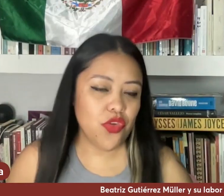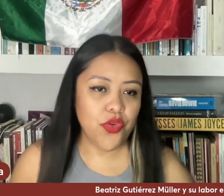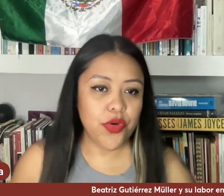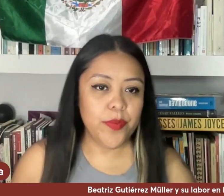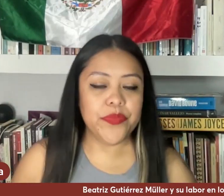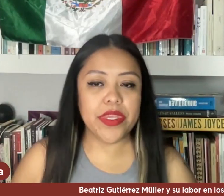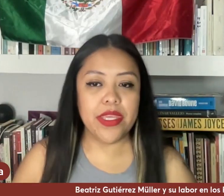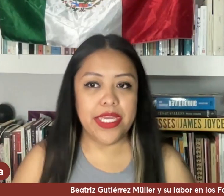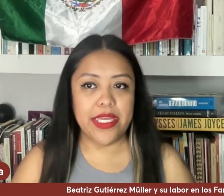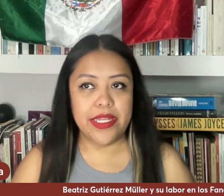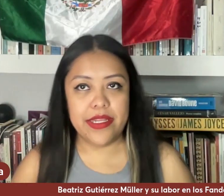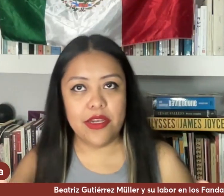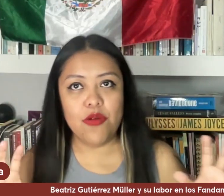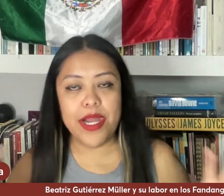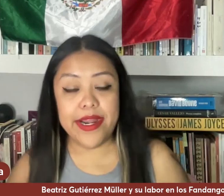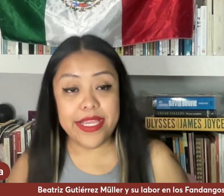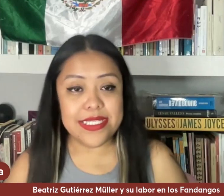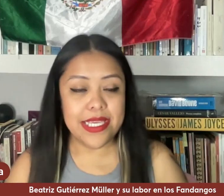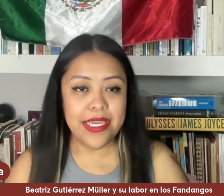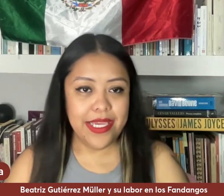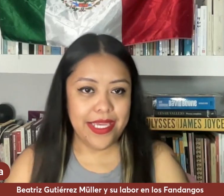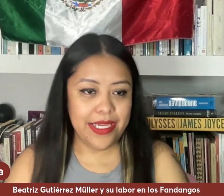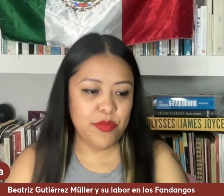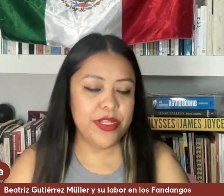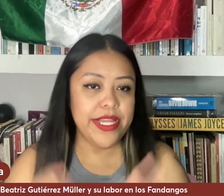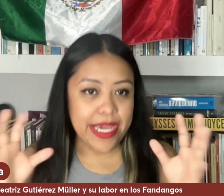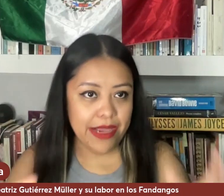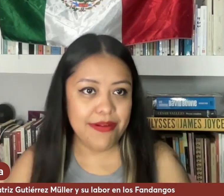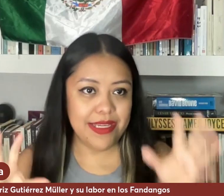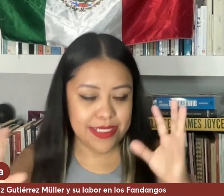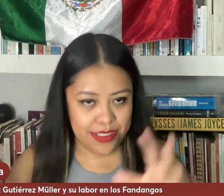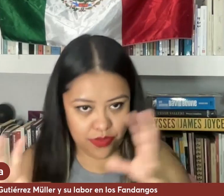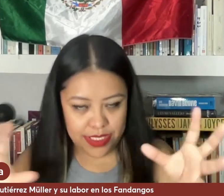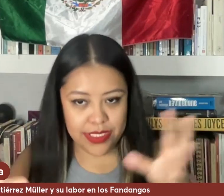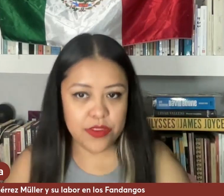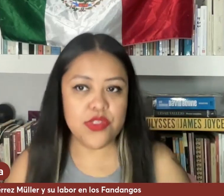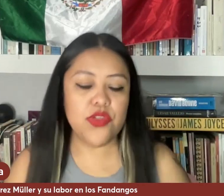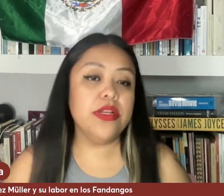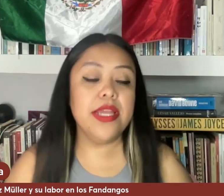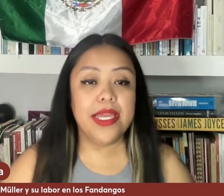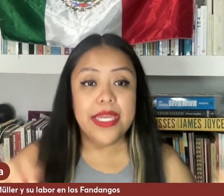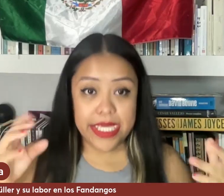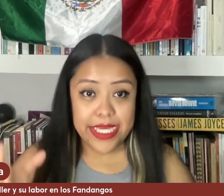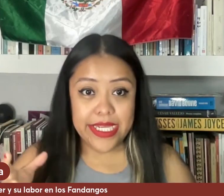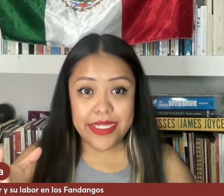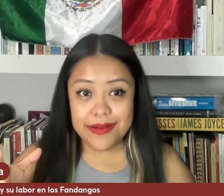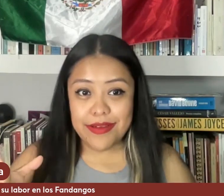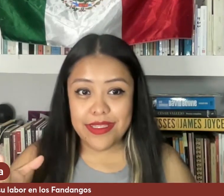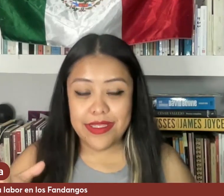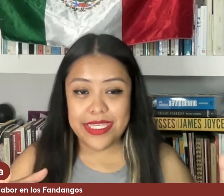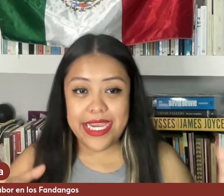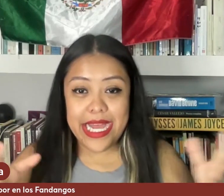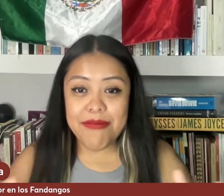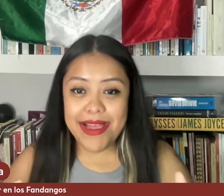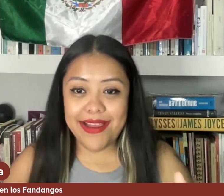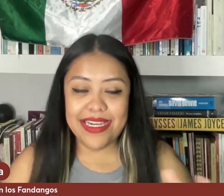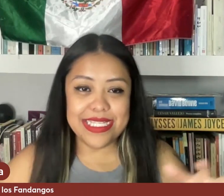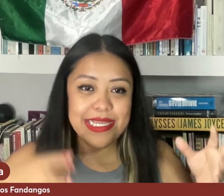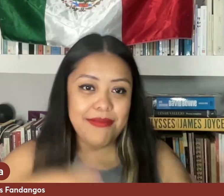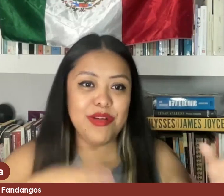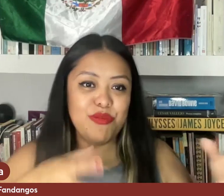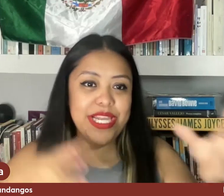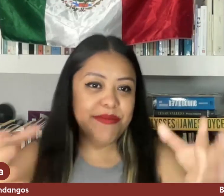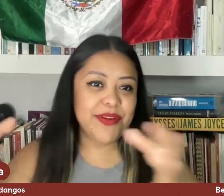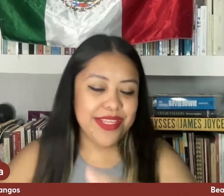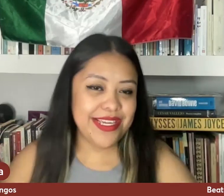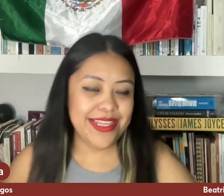zonas, sobre todo en lugares vulnerables y toda esta cuestión, y llegaba,